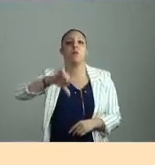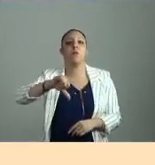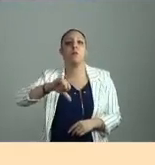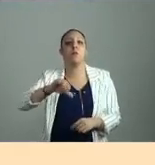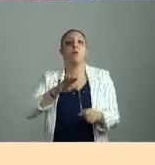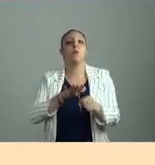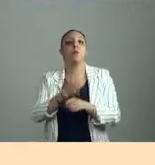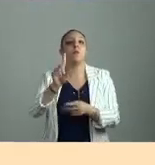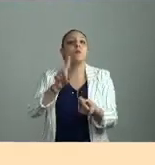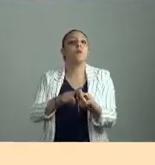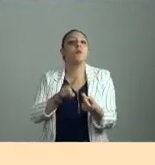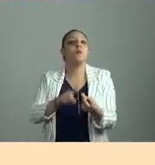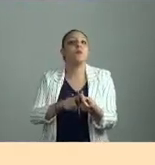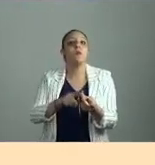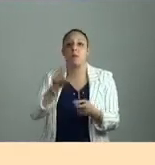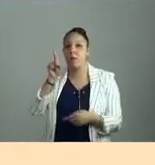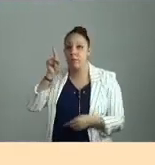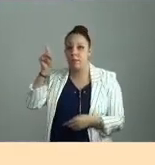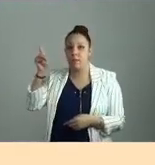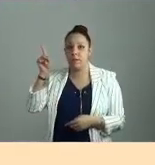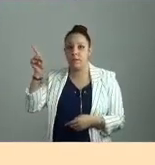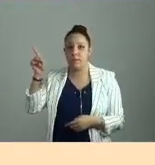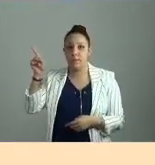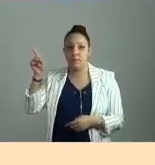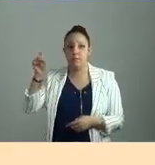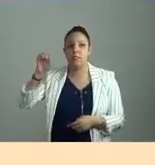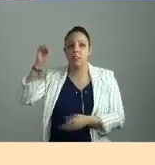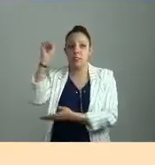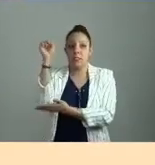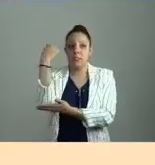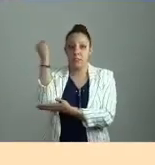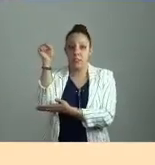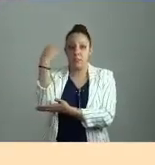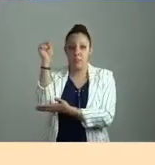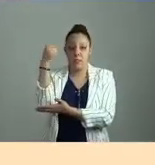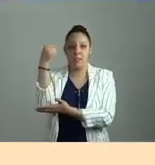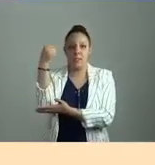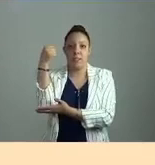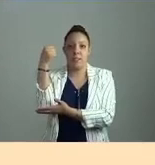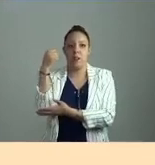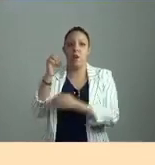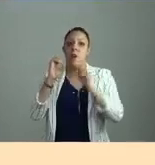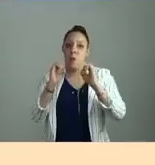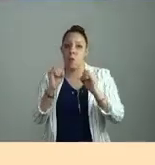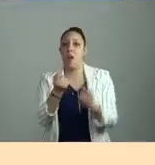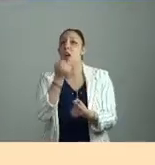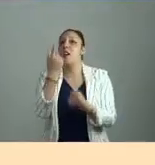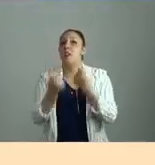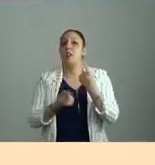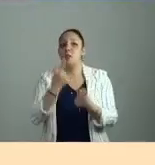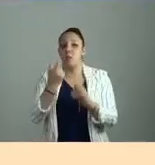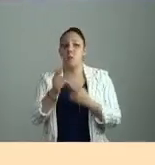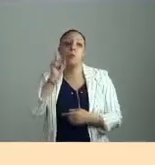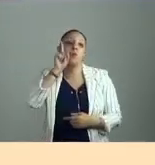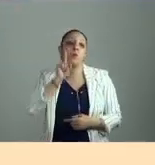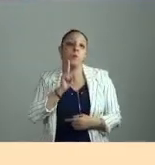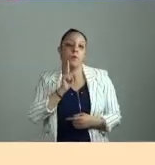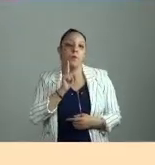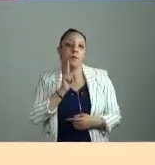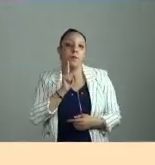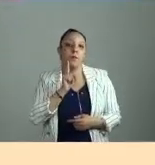en tanto otro lugar donde las mujeres son en primera línea a defender